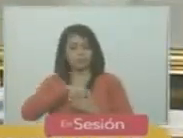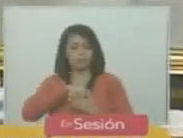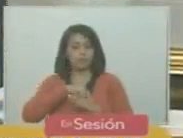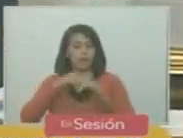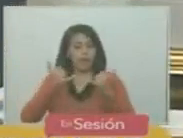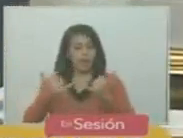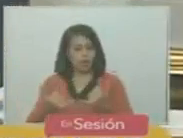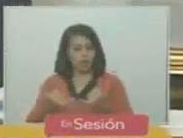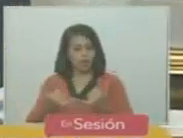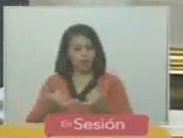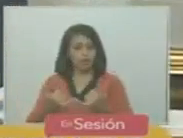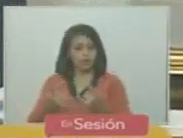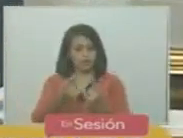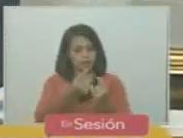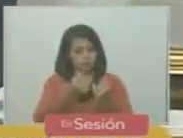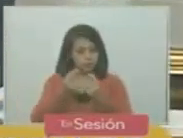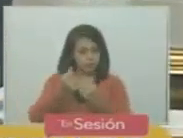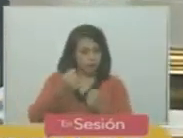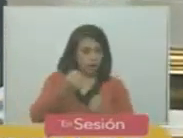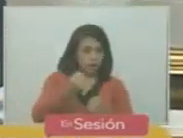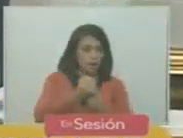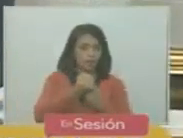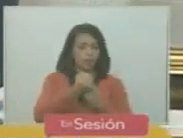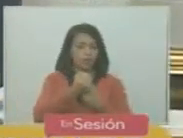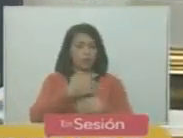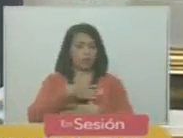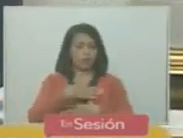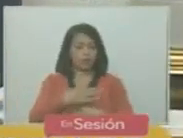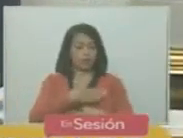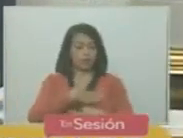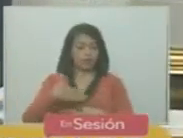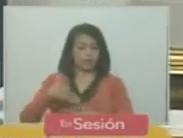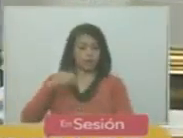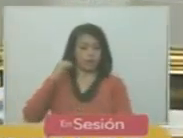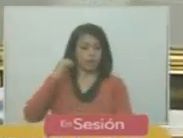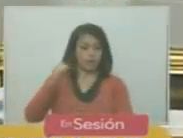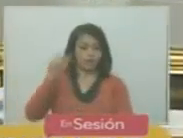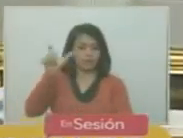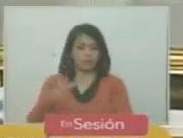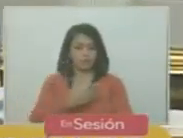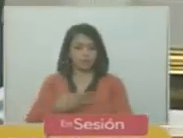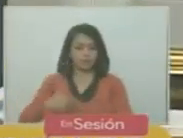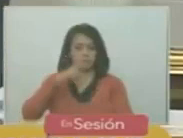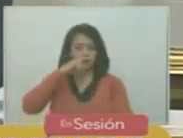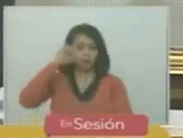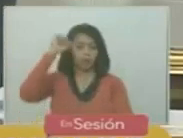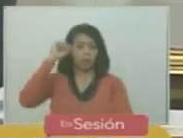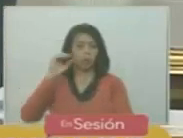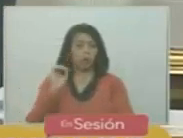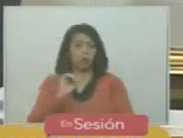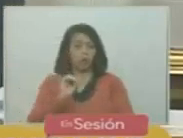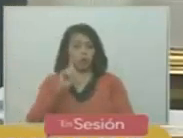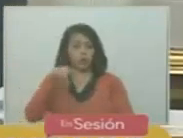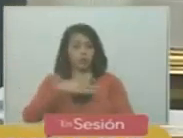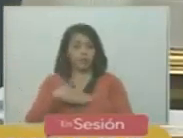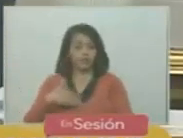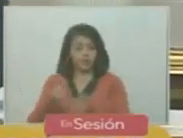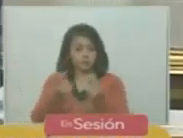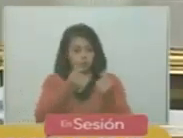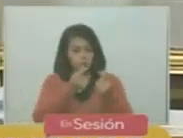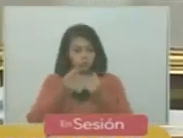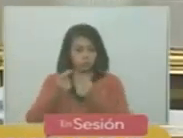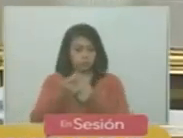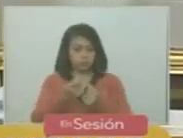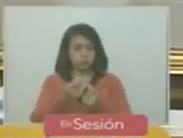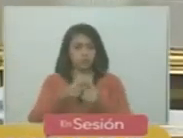y ahora son quienes financian los intentos de asesinato al presidente Maduro, los que financian